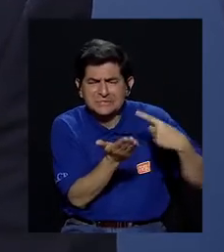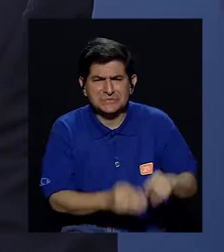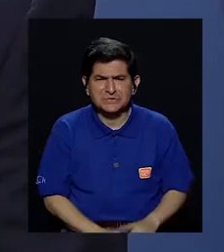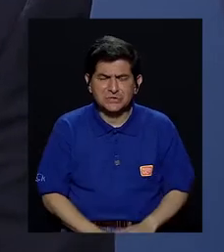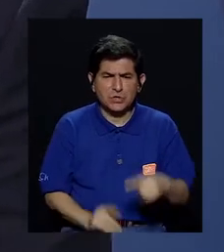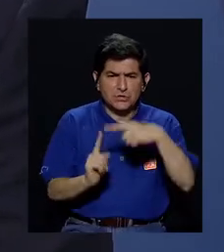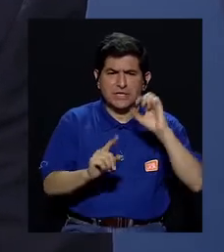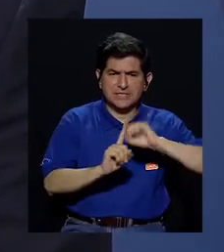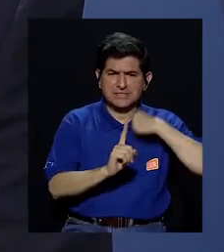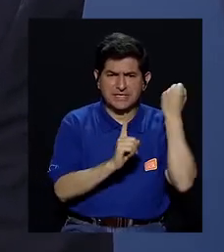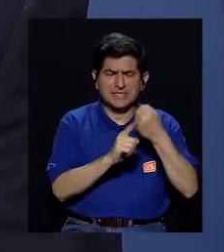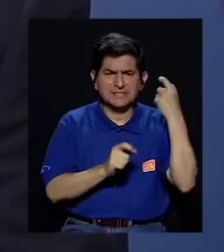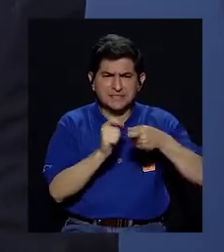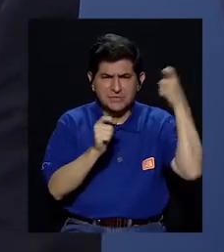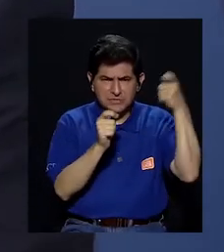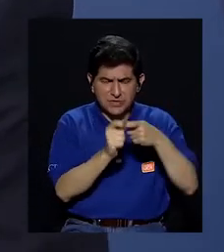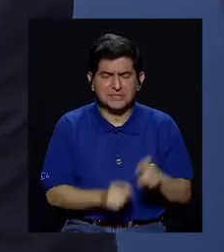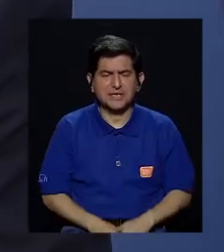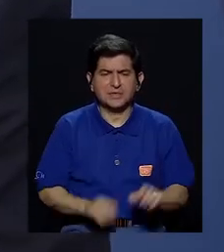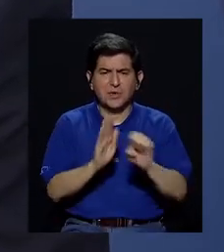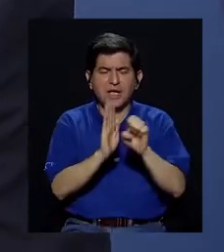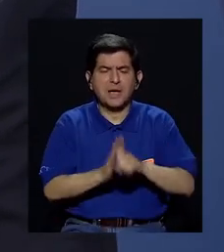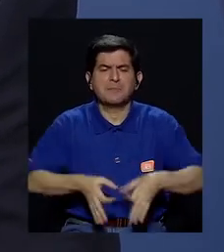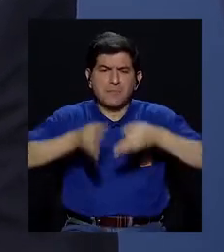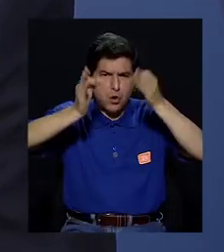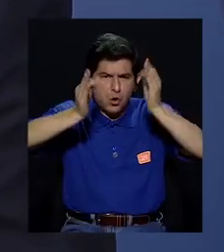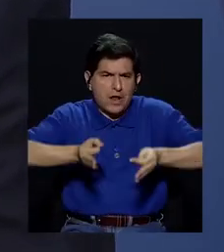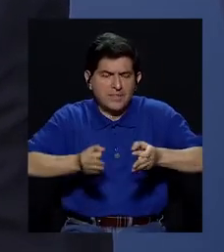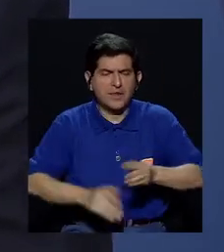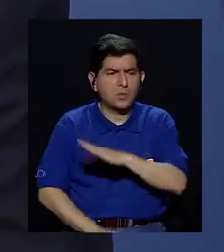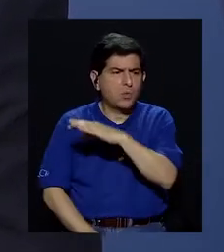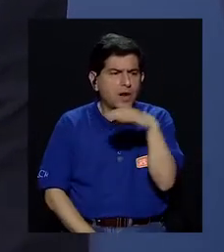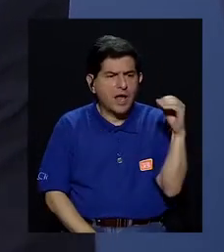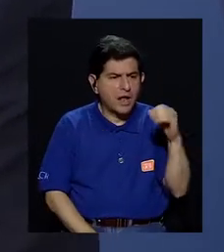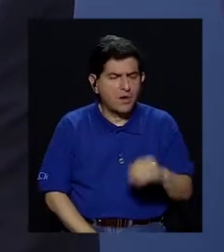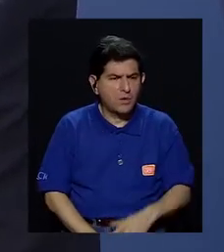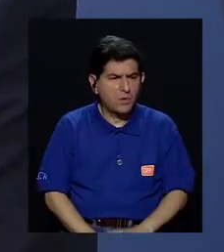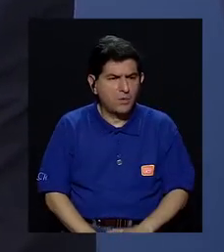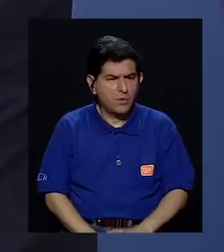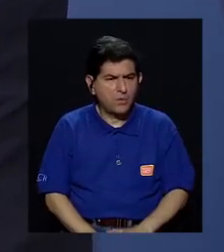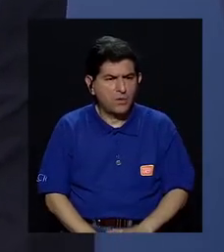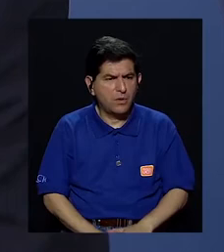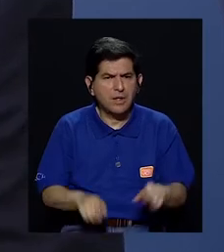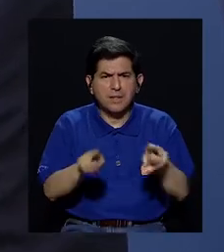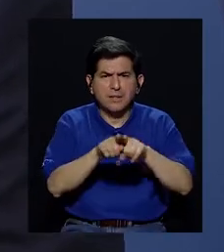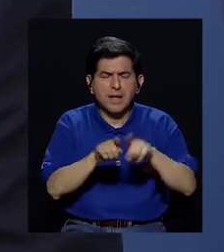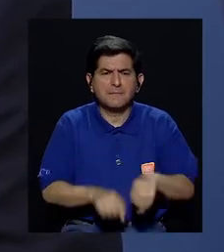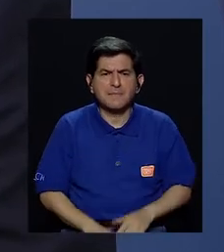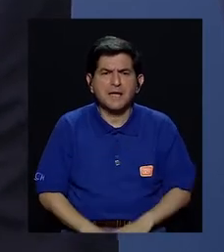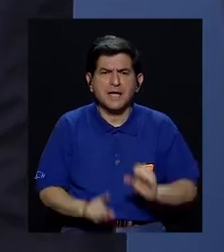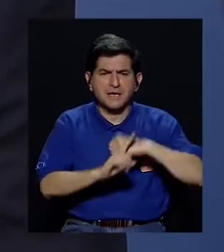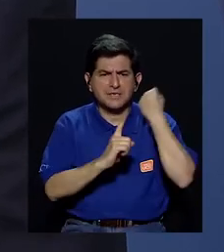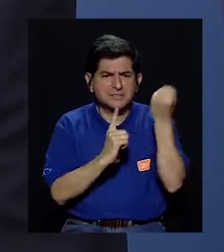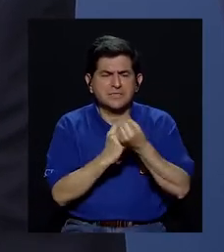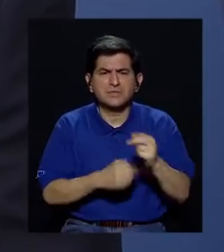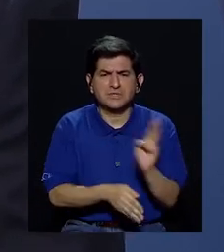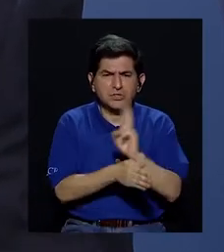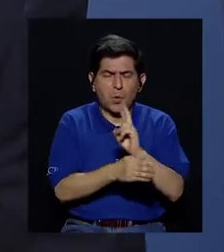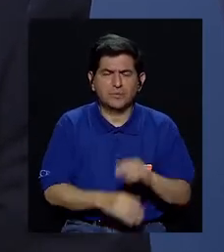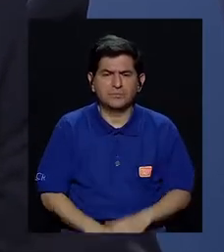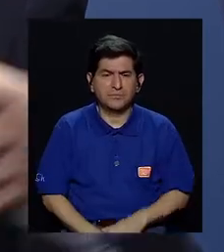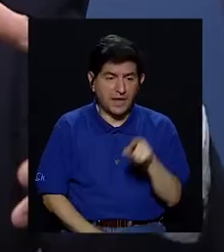una coyuntura y como lo hizo con el tribunal como lo hizo con de hecho comunicó que estudió con repretel y